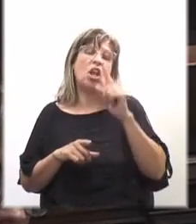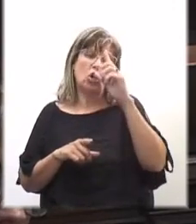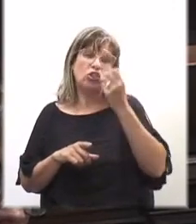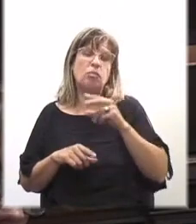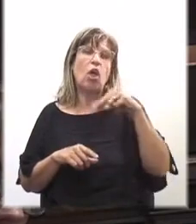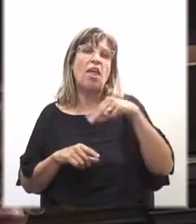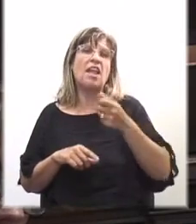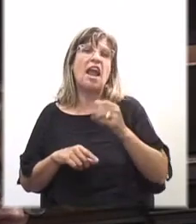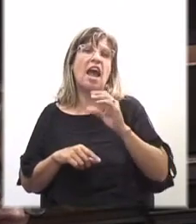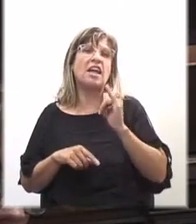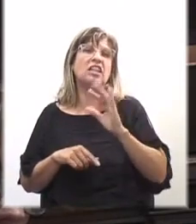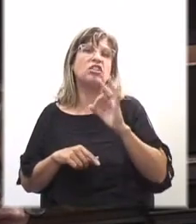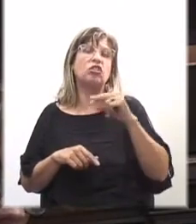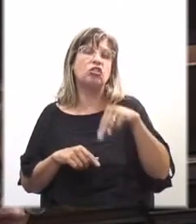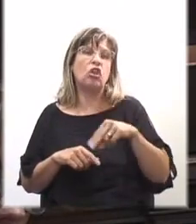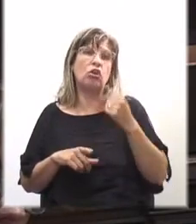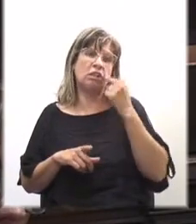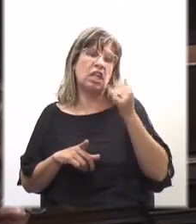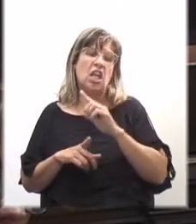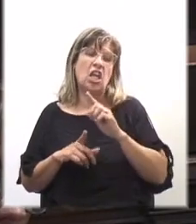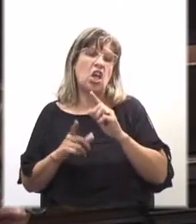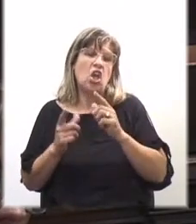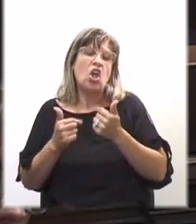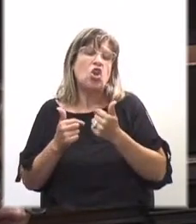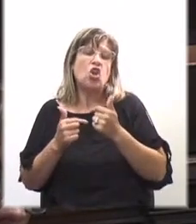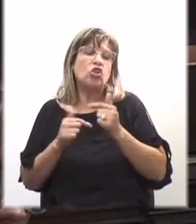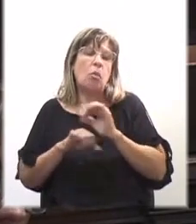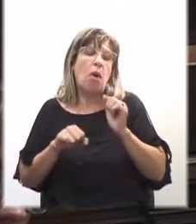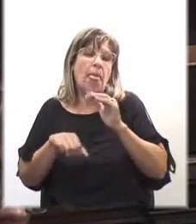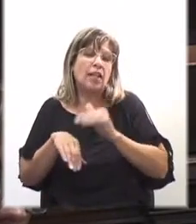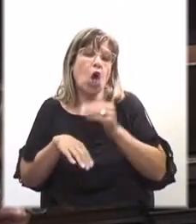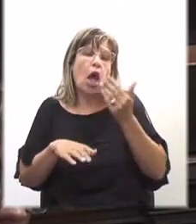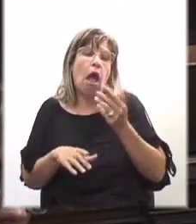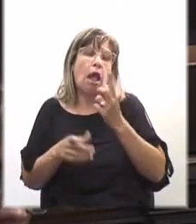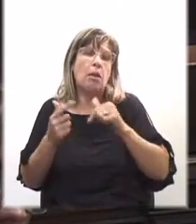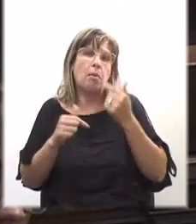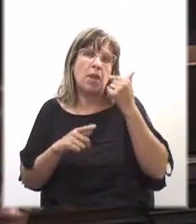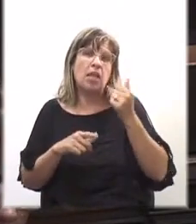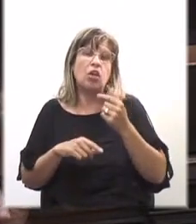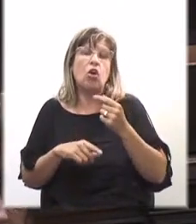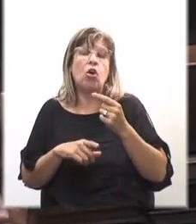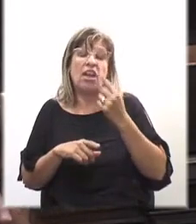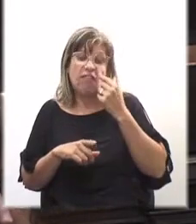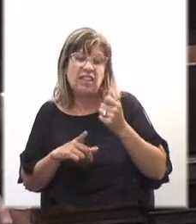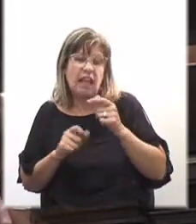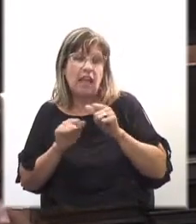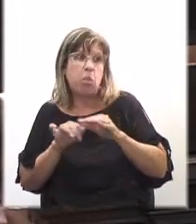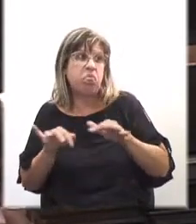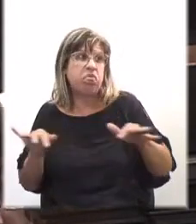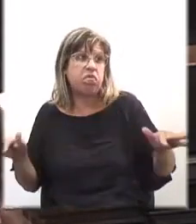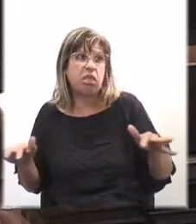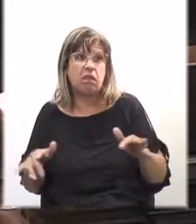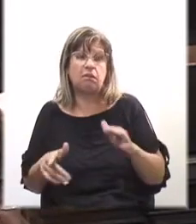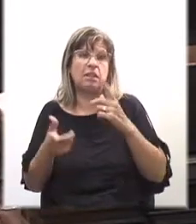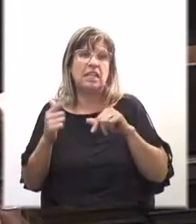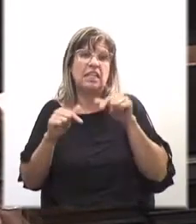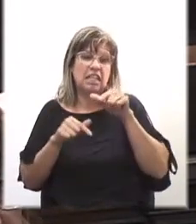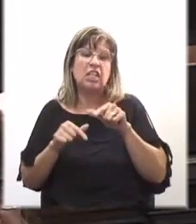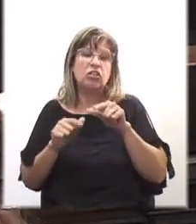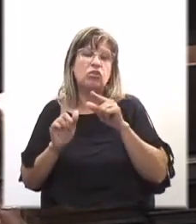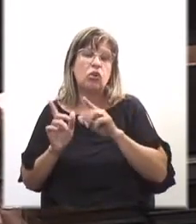pero es un concepto, yo diría, inmaterial que hace que evite la dispersión, y eso es lo que lo